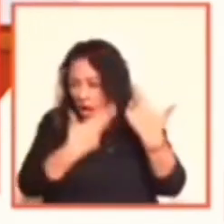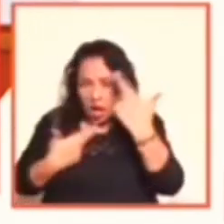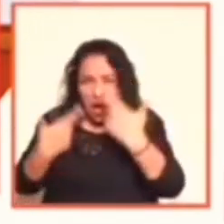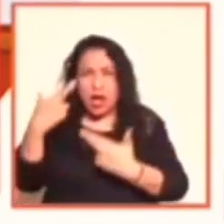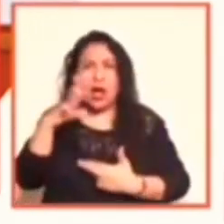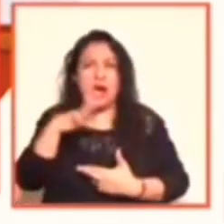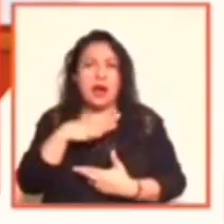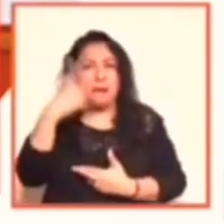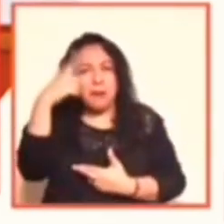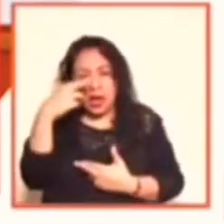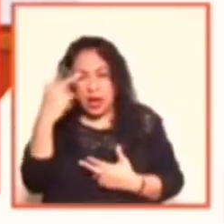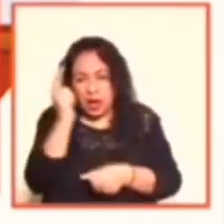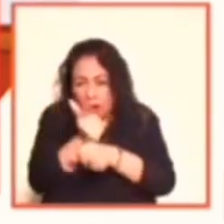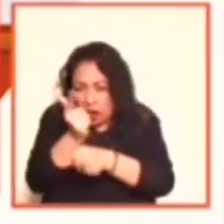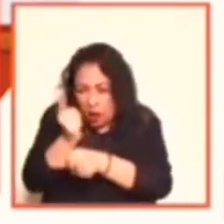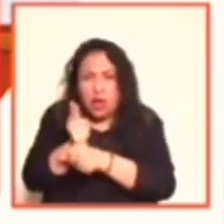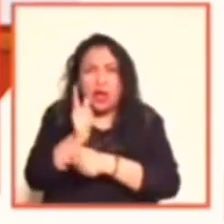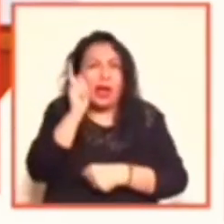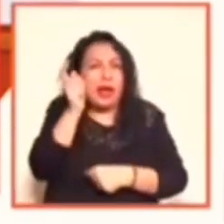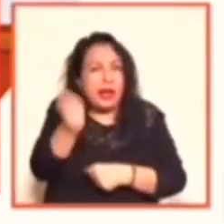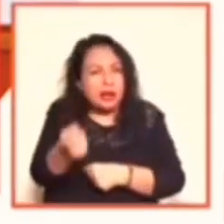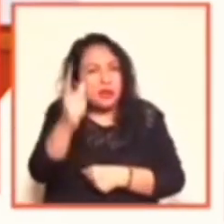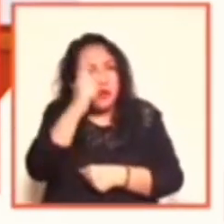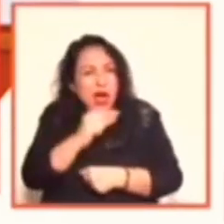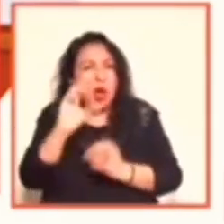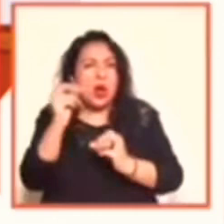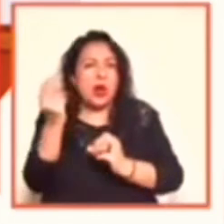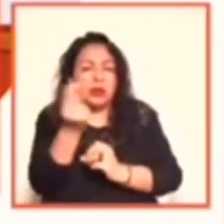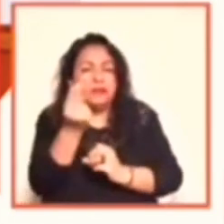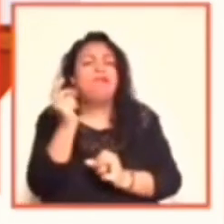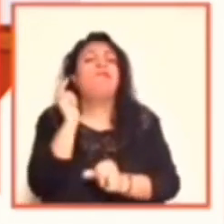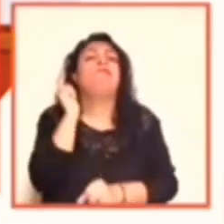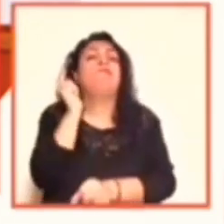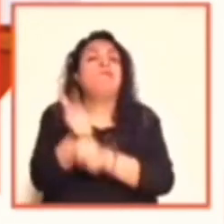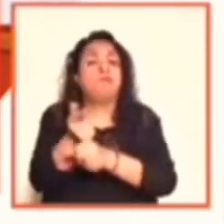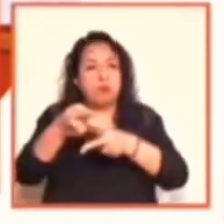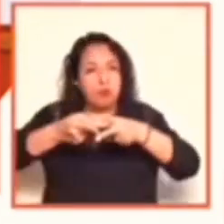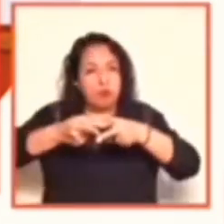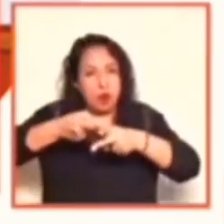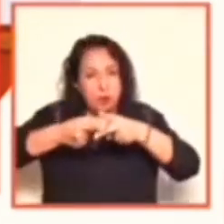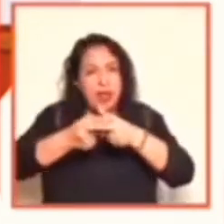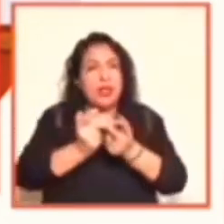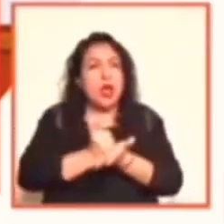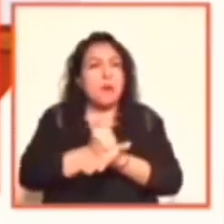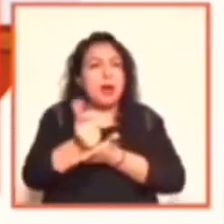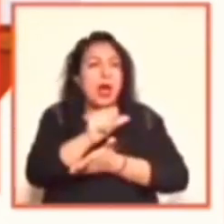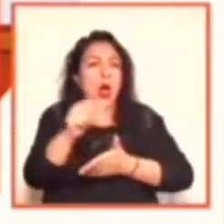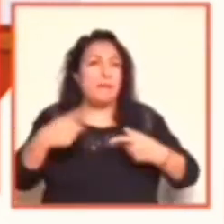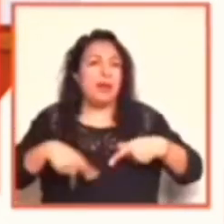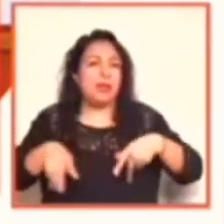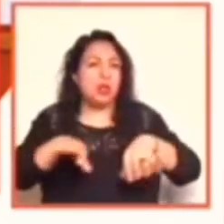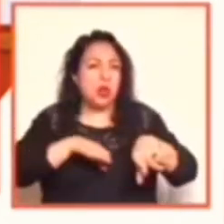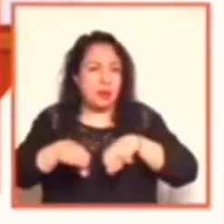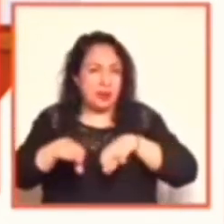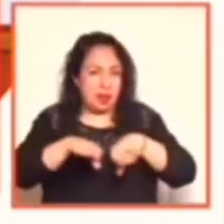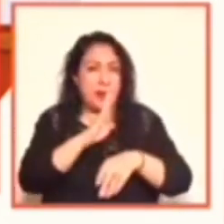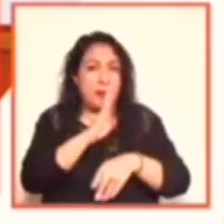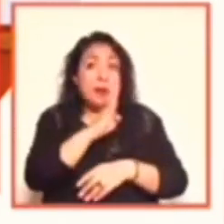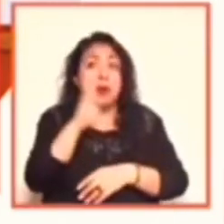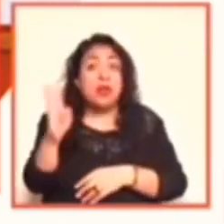del diagnóstico, encontramos que el promedio que tenemos de salario en los bibliotecarios son de 1.500